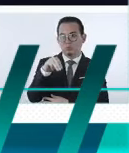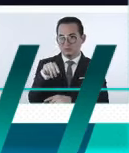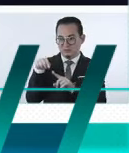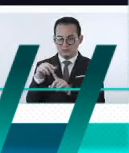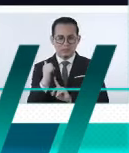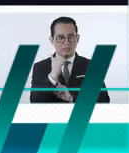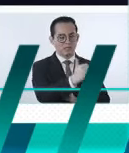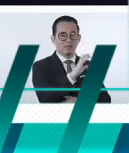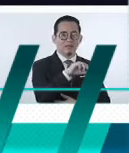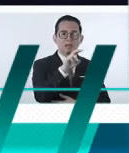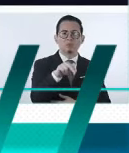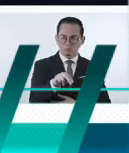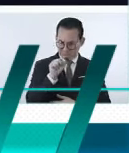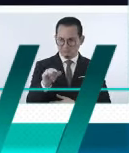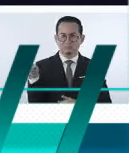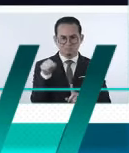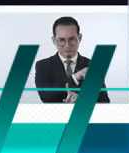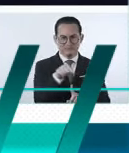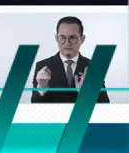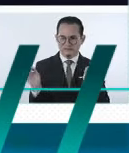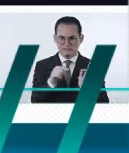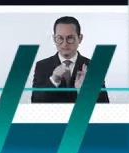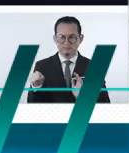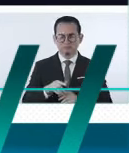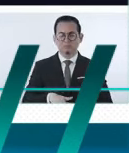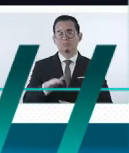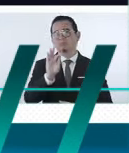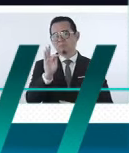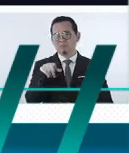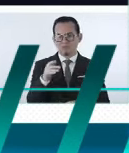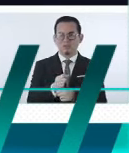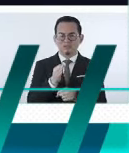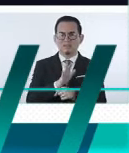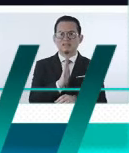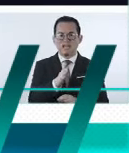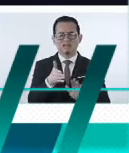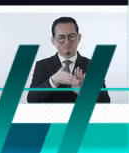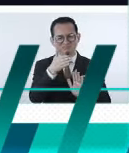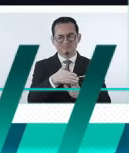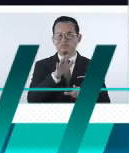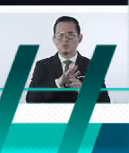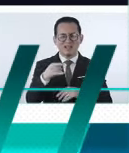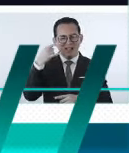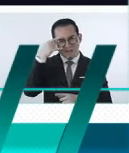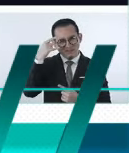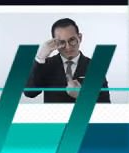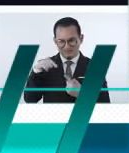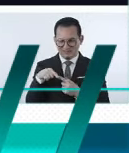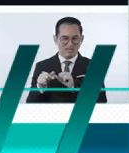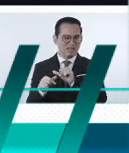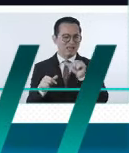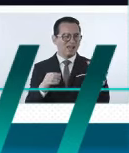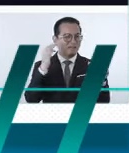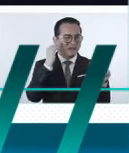convencida de que es un horror lo que podría provocar el mal llamado Tren Maya en caso de que ella hubiese estado gobernando y